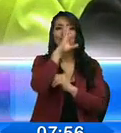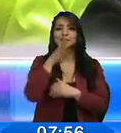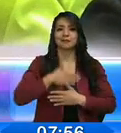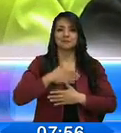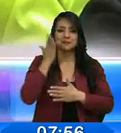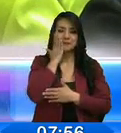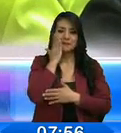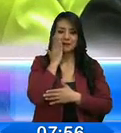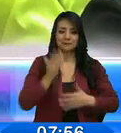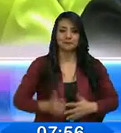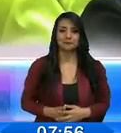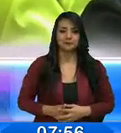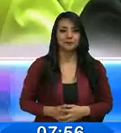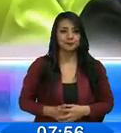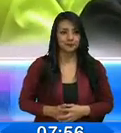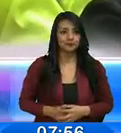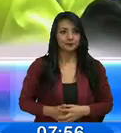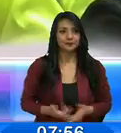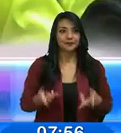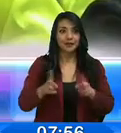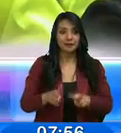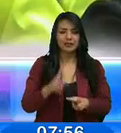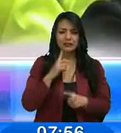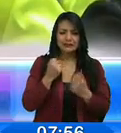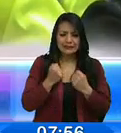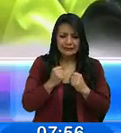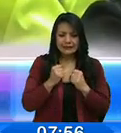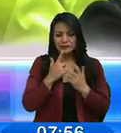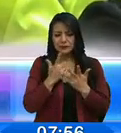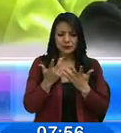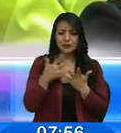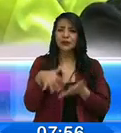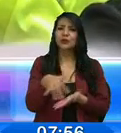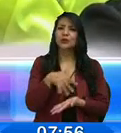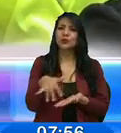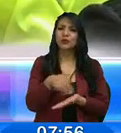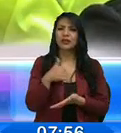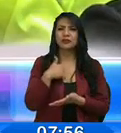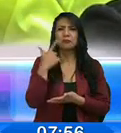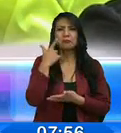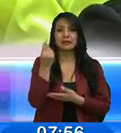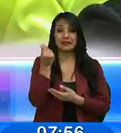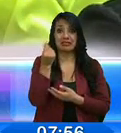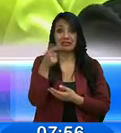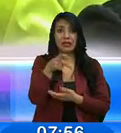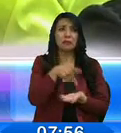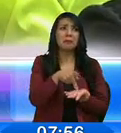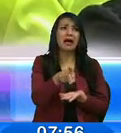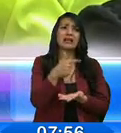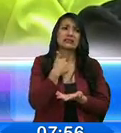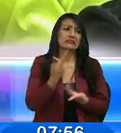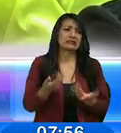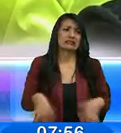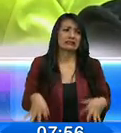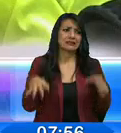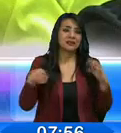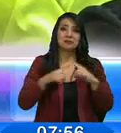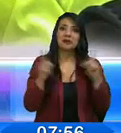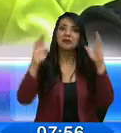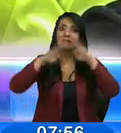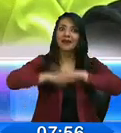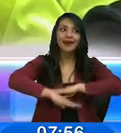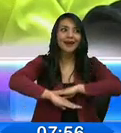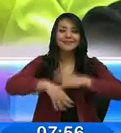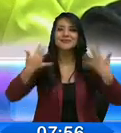Y otra que, o sea, yo no me arriesgaba también porque pensaba que esto tenía un valor económico, pero sinceramente ahora